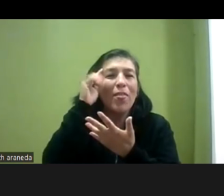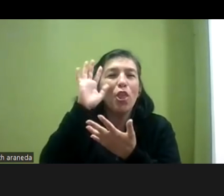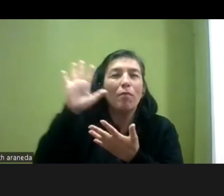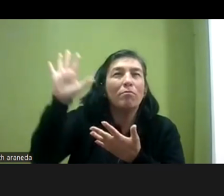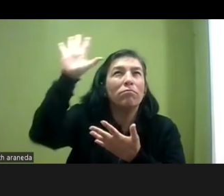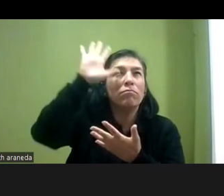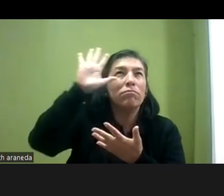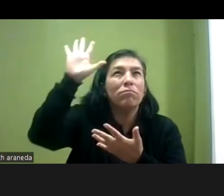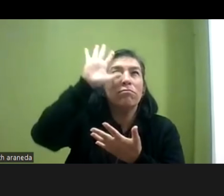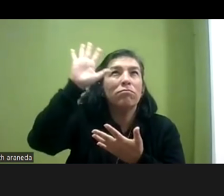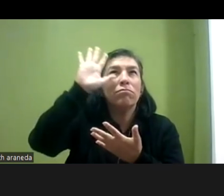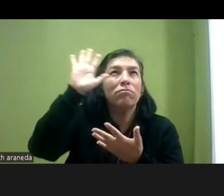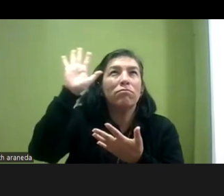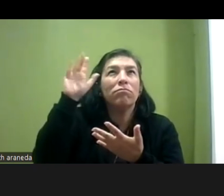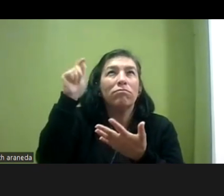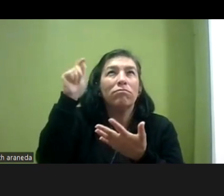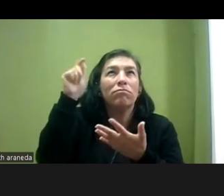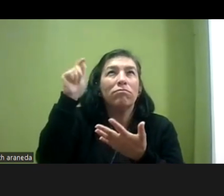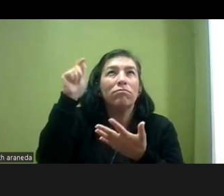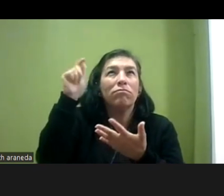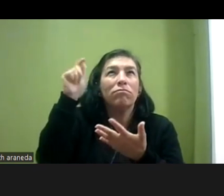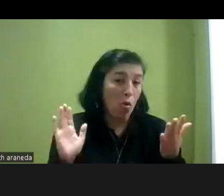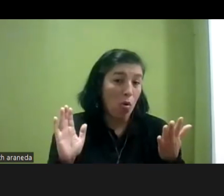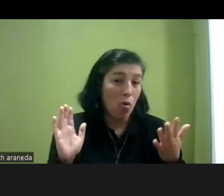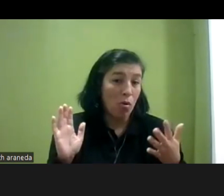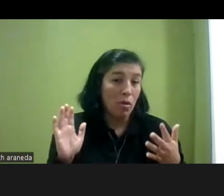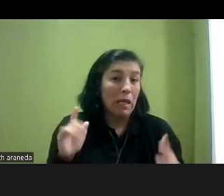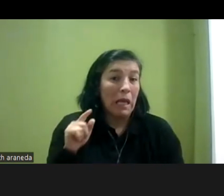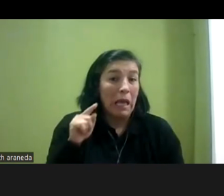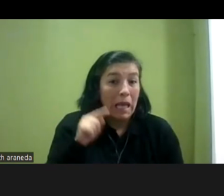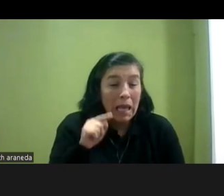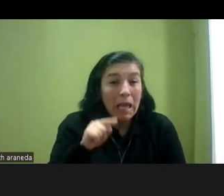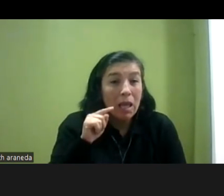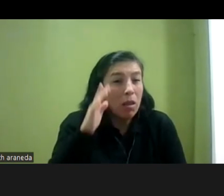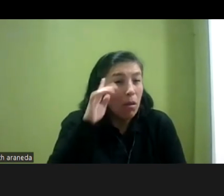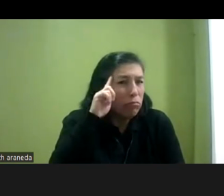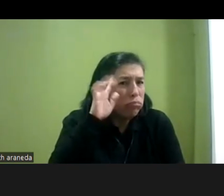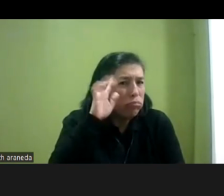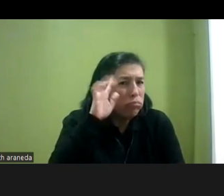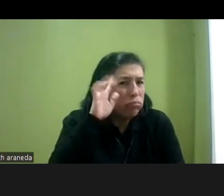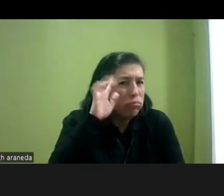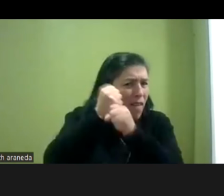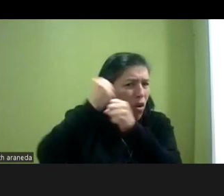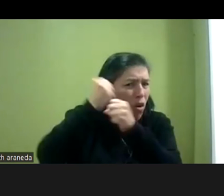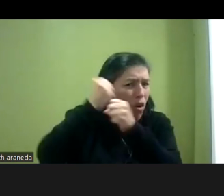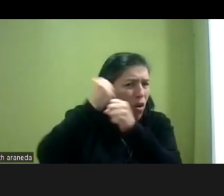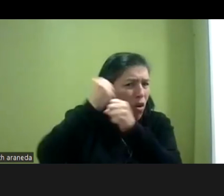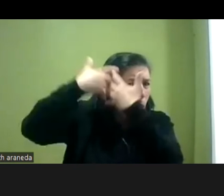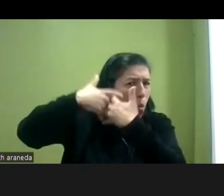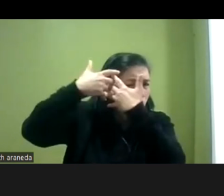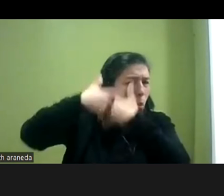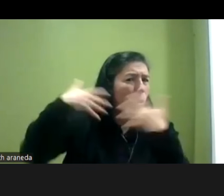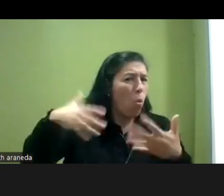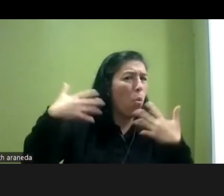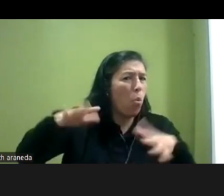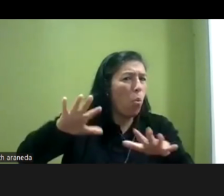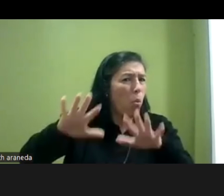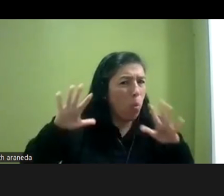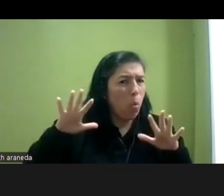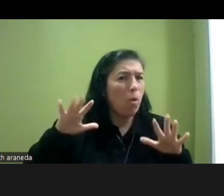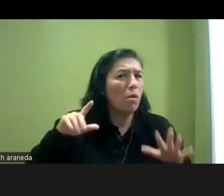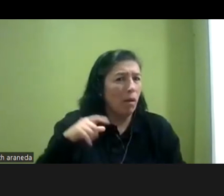a emprender. Entonces es una proyección mental que tiene